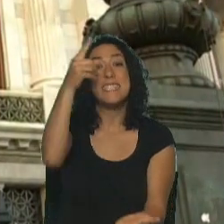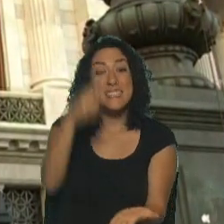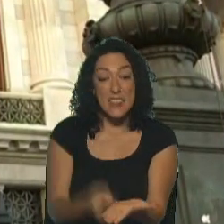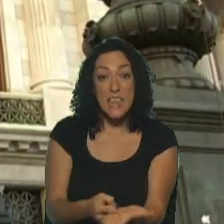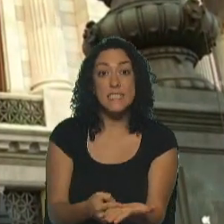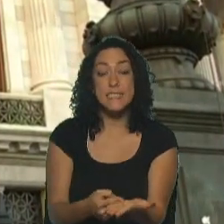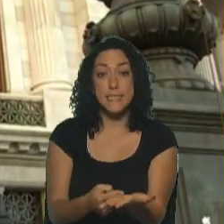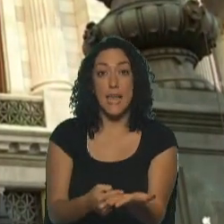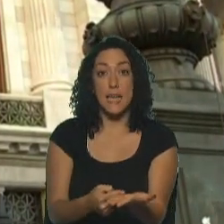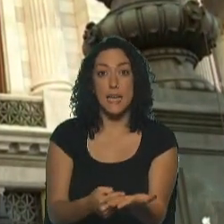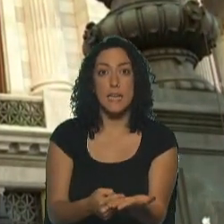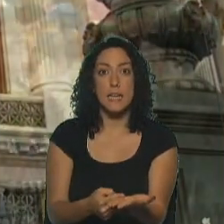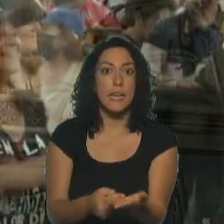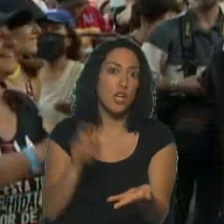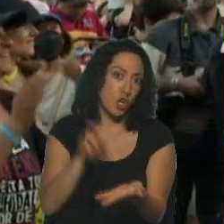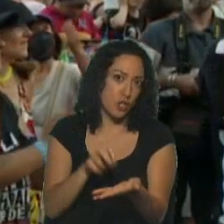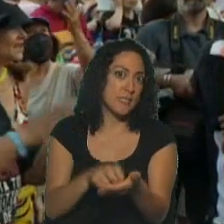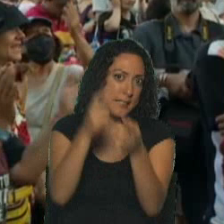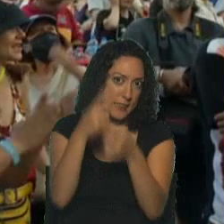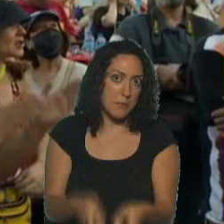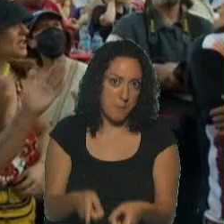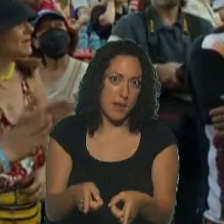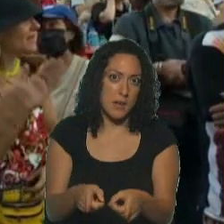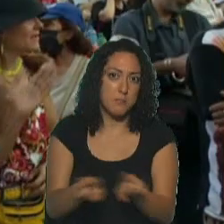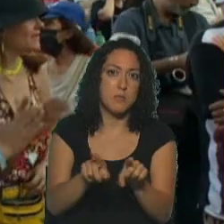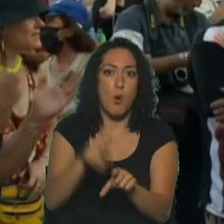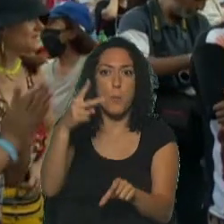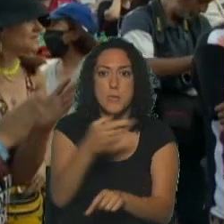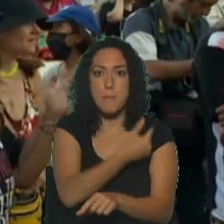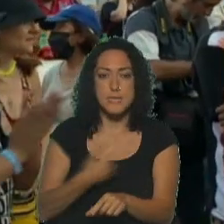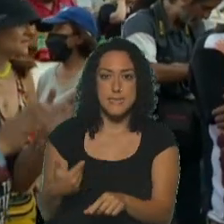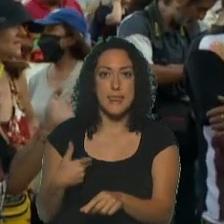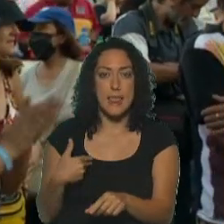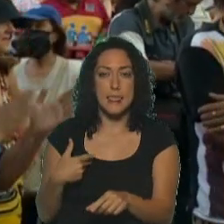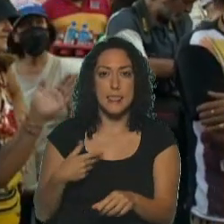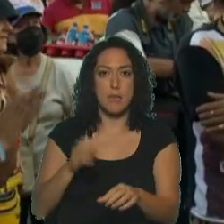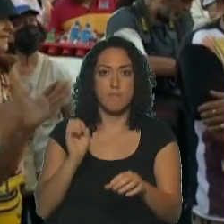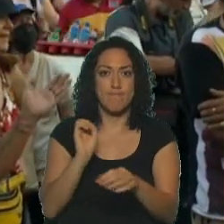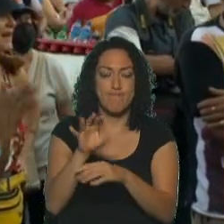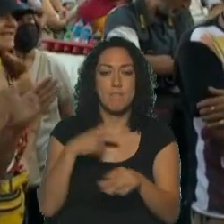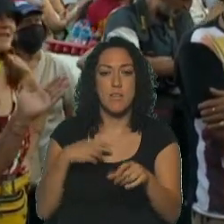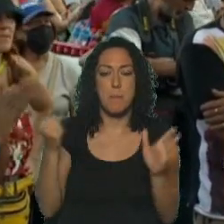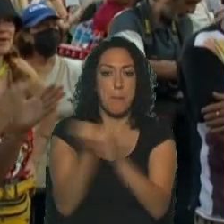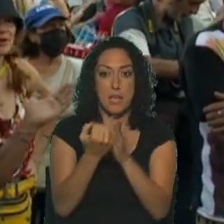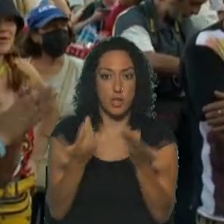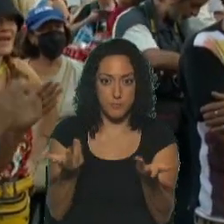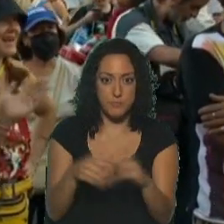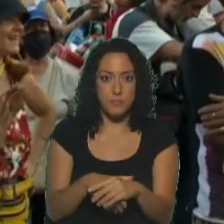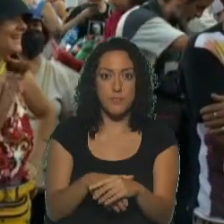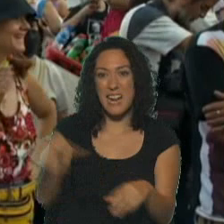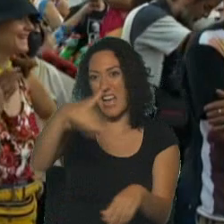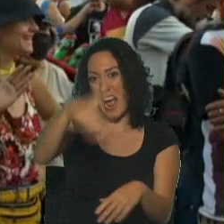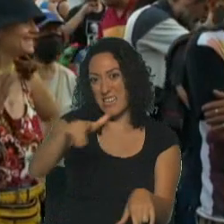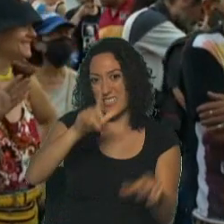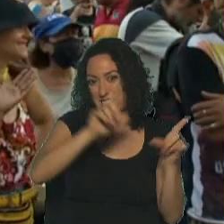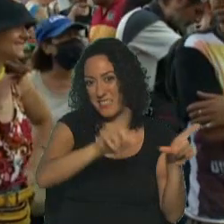y una noticia la que genera la propia vicepresidenta que tiene un gran impacto. Estamos viendo las imágenes en las calles,